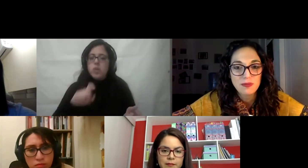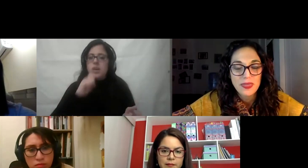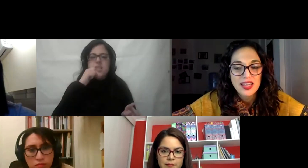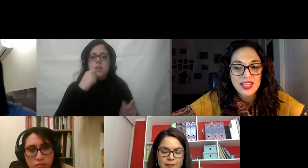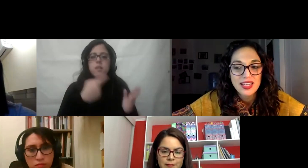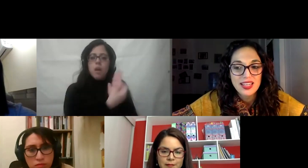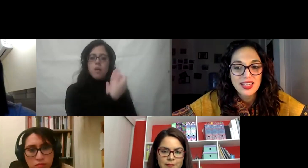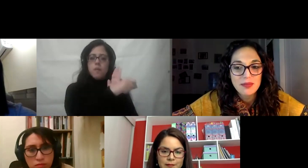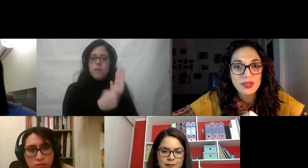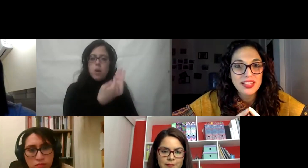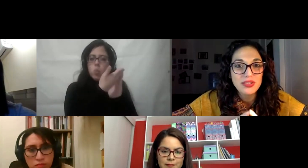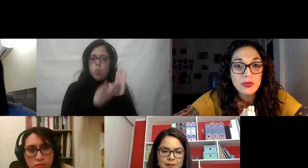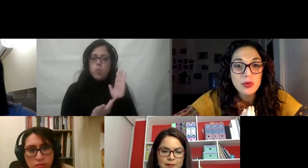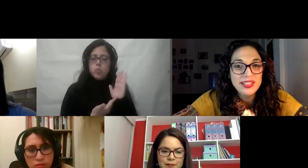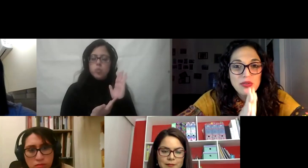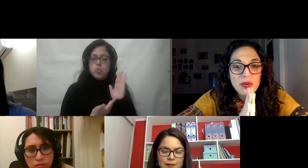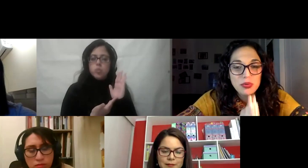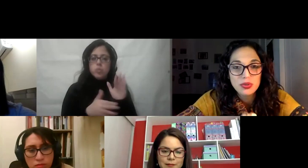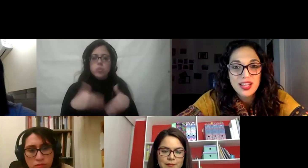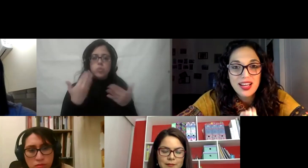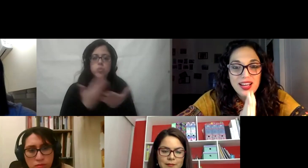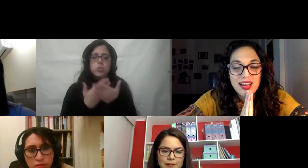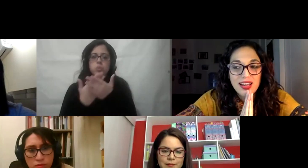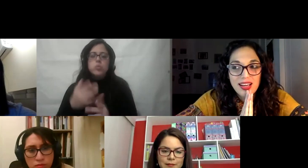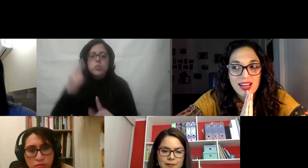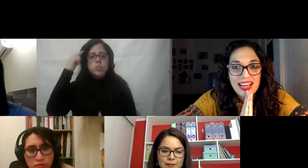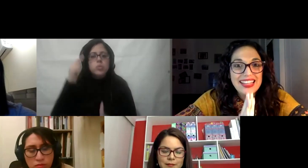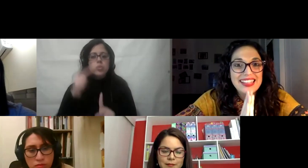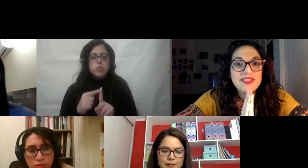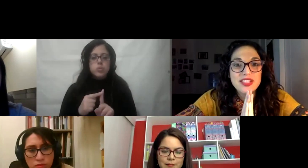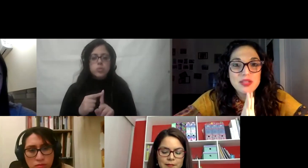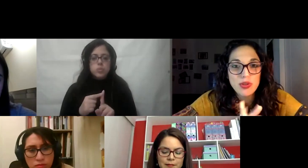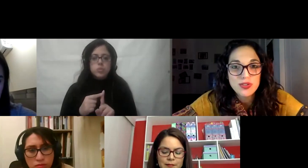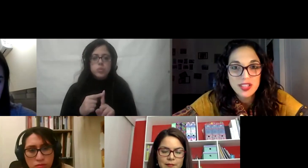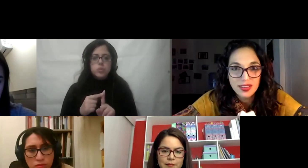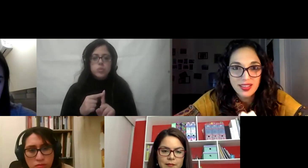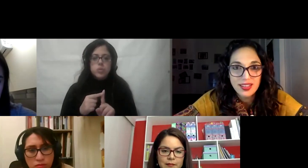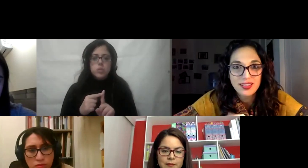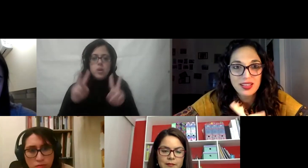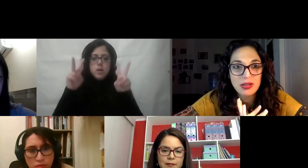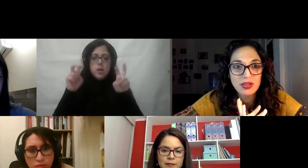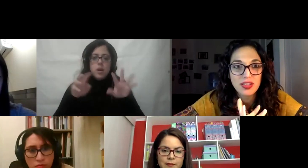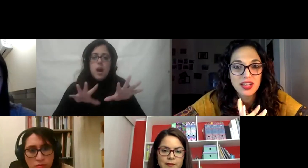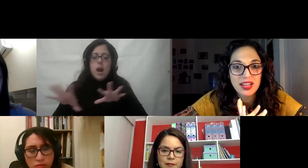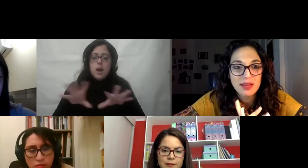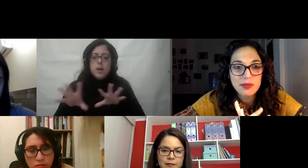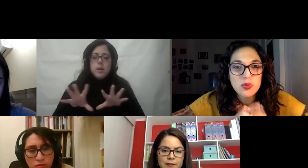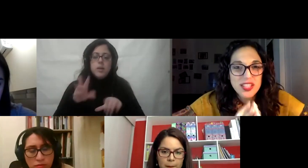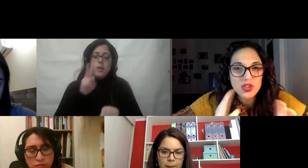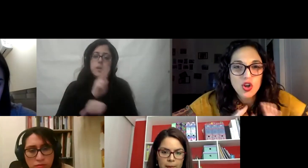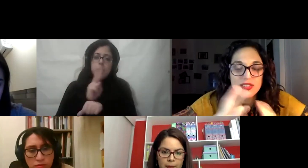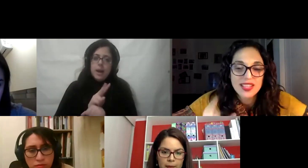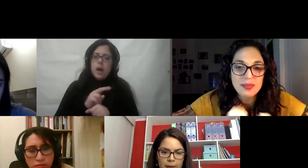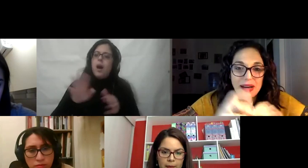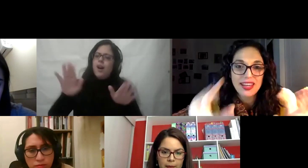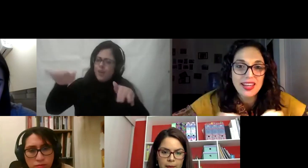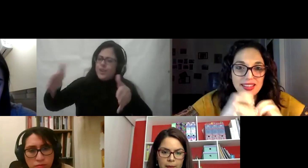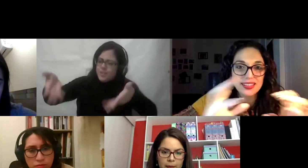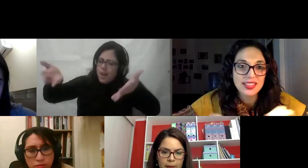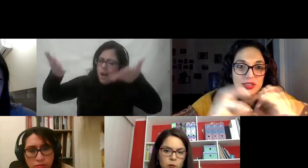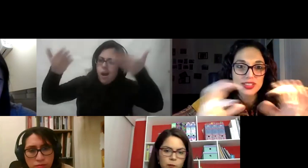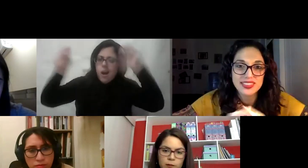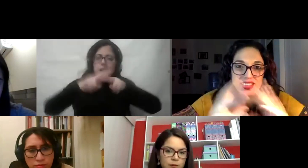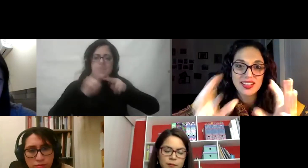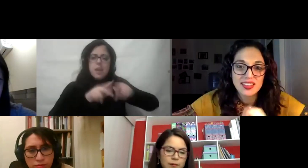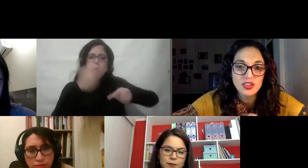evaluación? Por tanto, esta propuesta no apunta al activismo docente, en términos de hagamos muchas cosas y maquetas